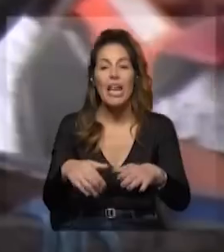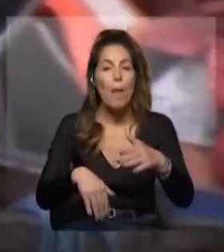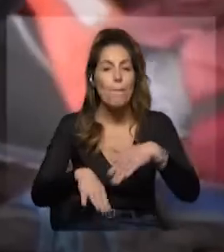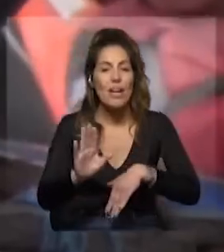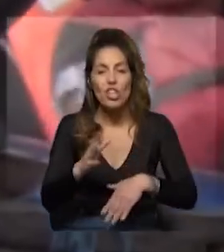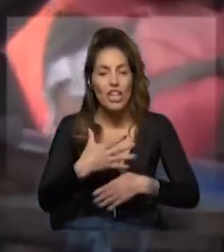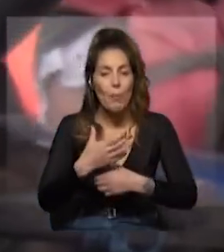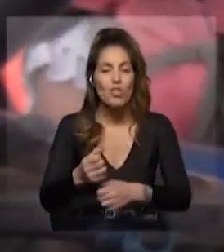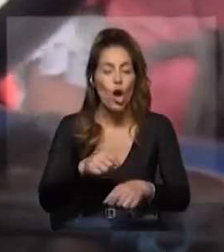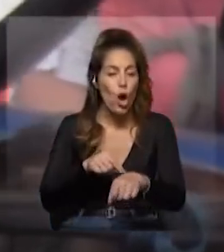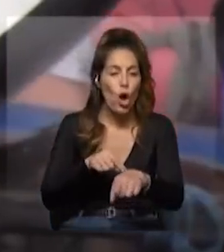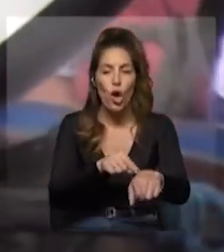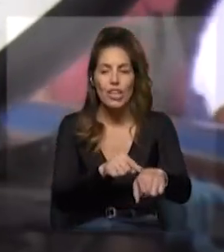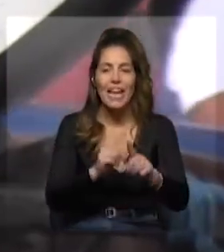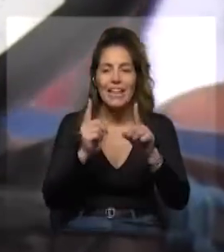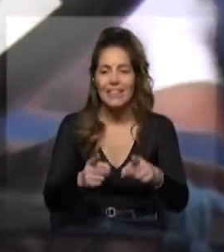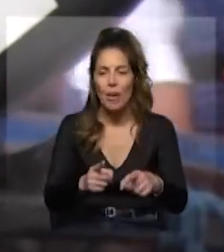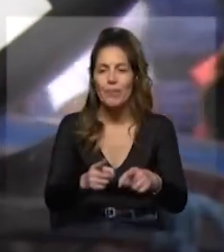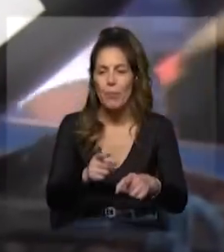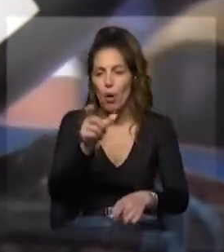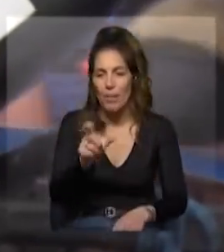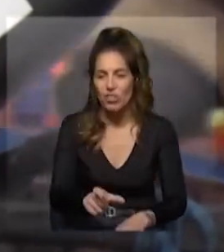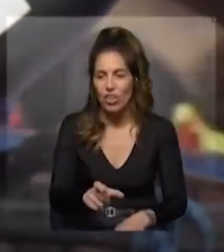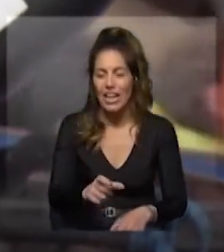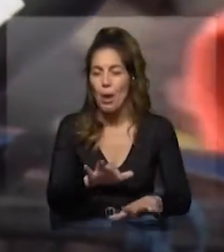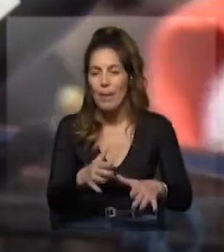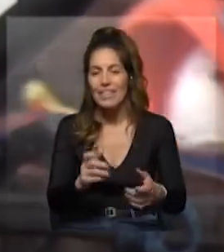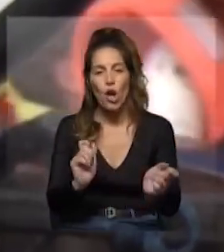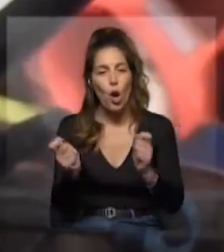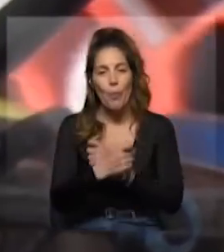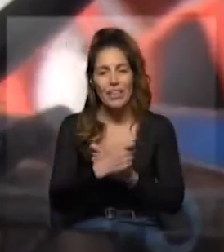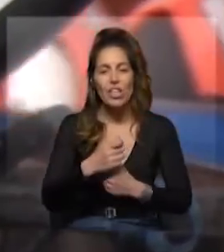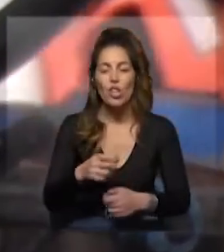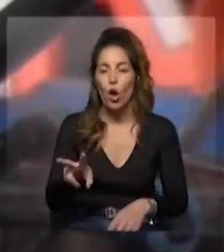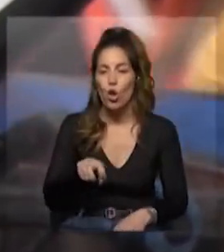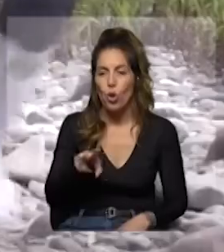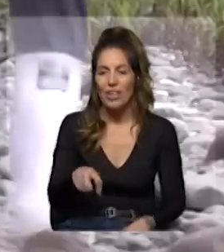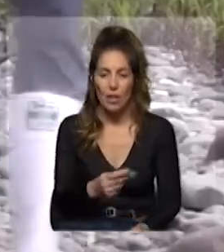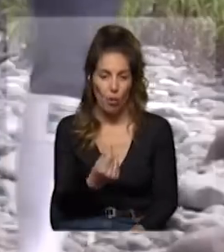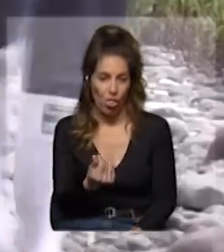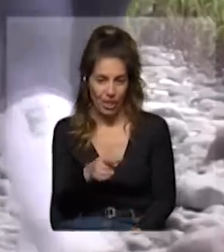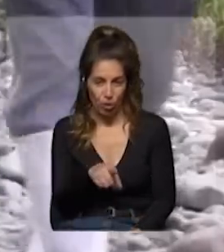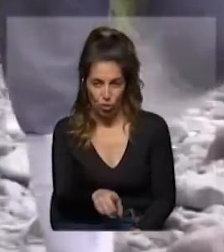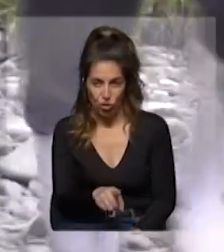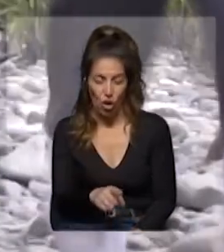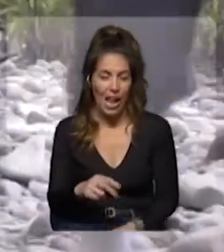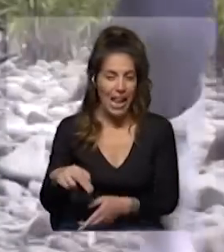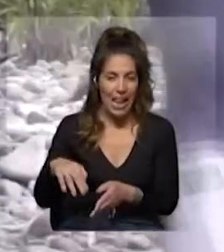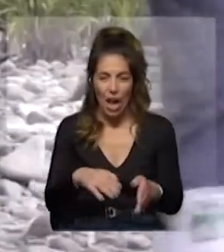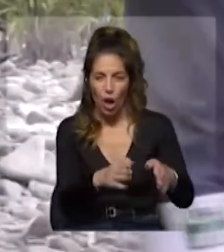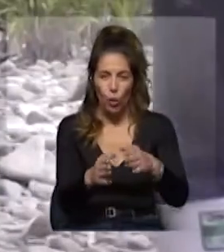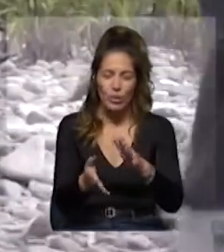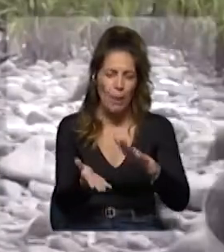asistidos por guías e incluso porteadores en lo que parece haberse convertido en un lucrativo negocio la ruta se ha vuelto cada vez más